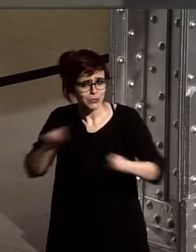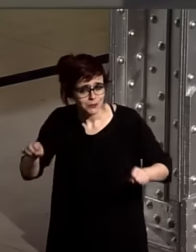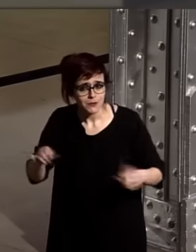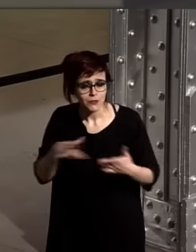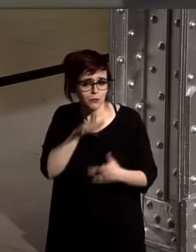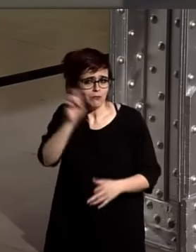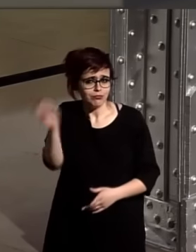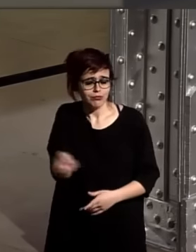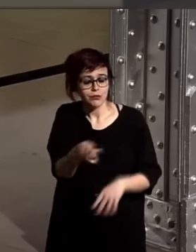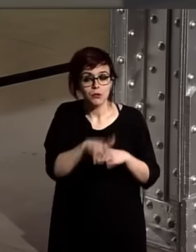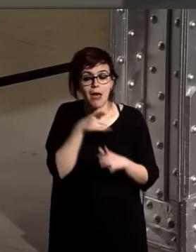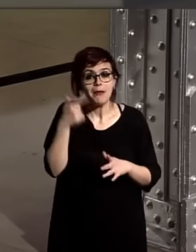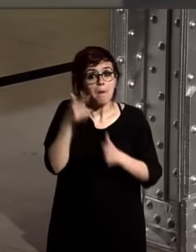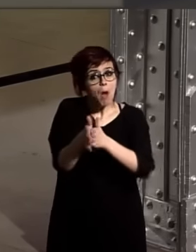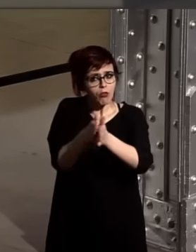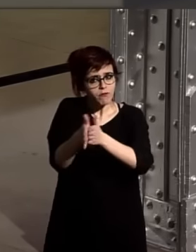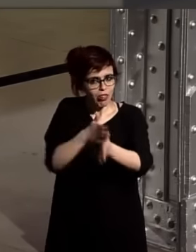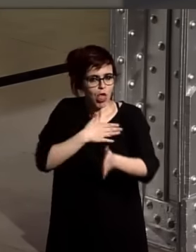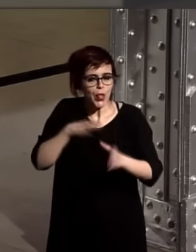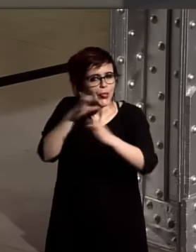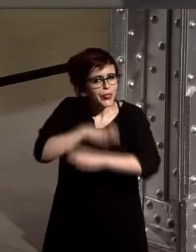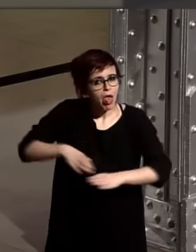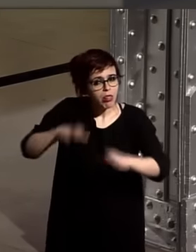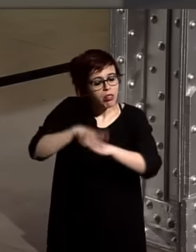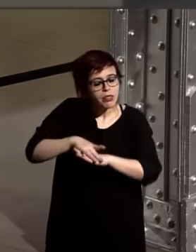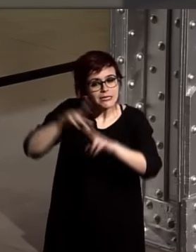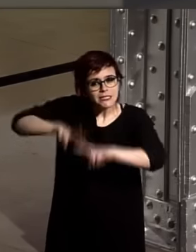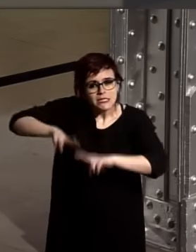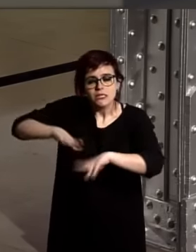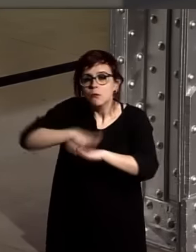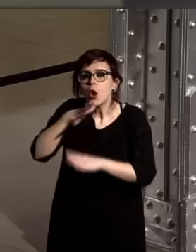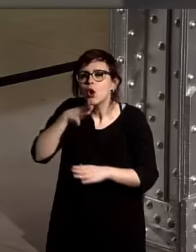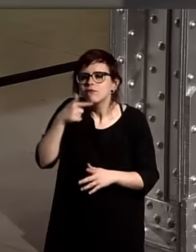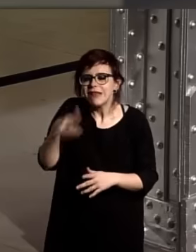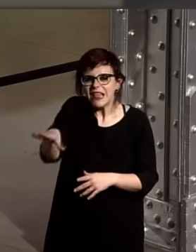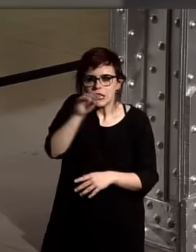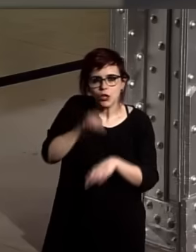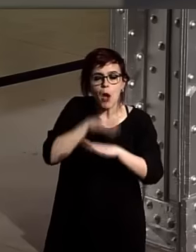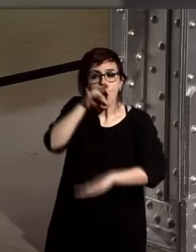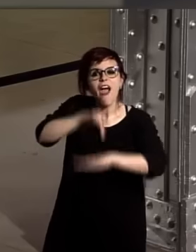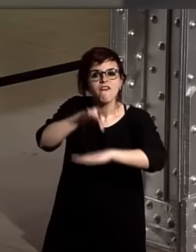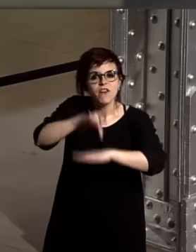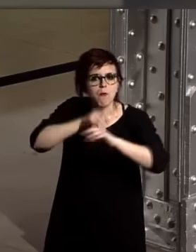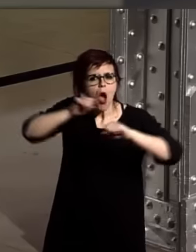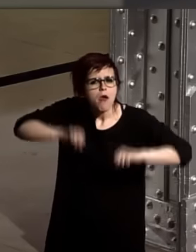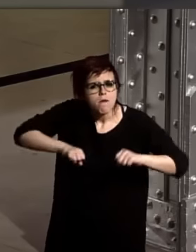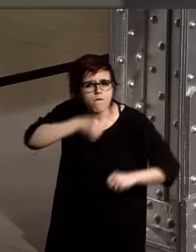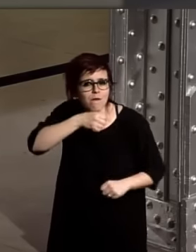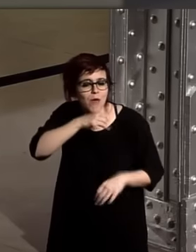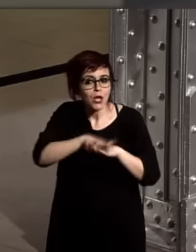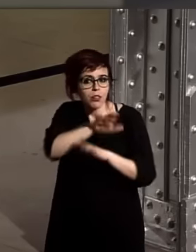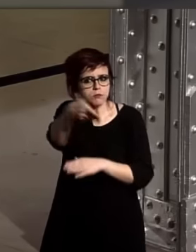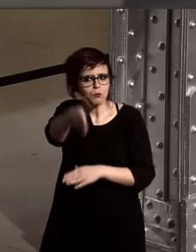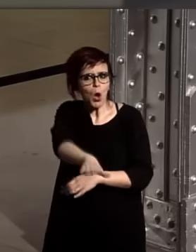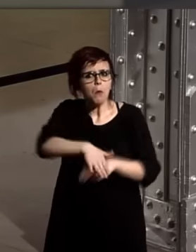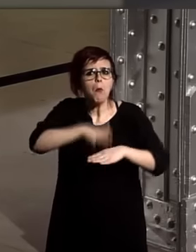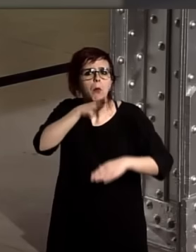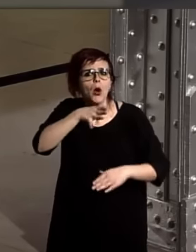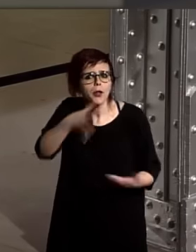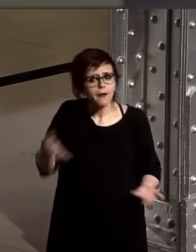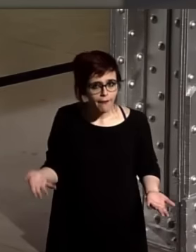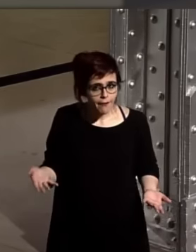motivaciones para ser científica es entender por la gente enferma envejece y en última instancia